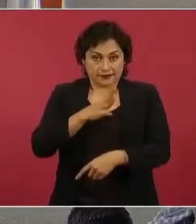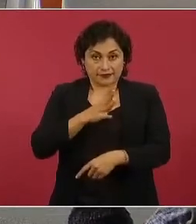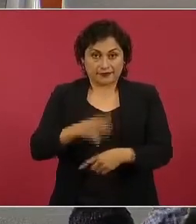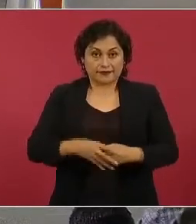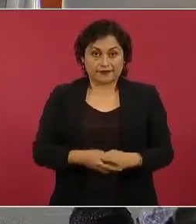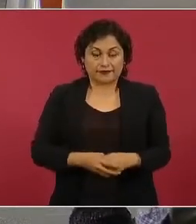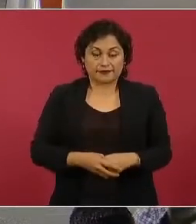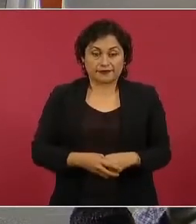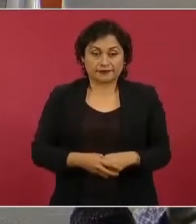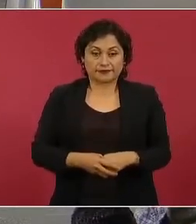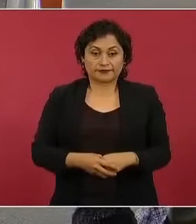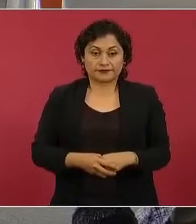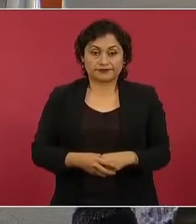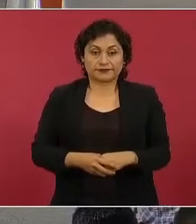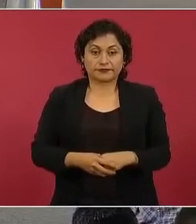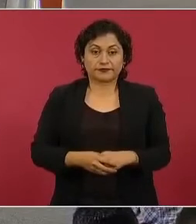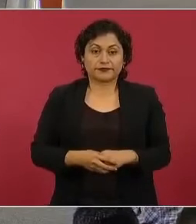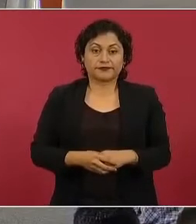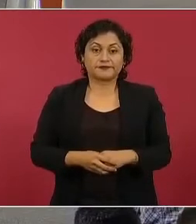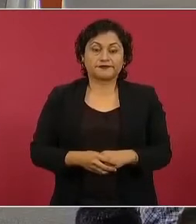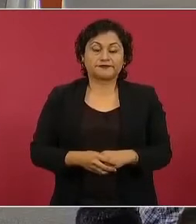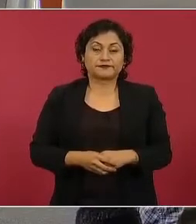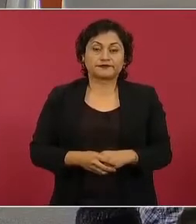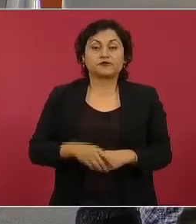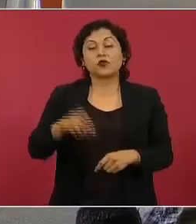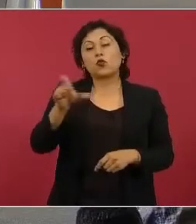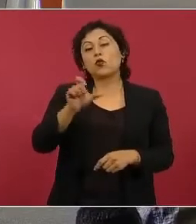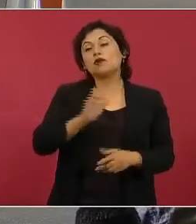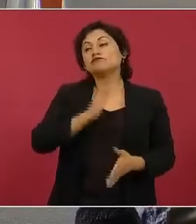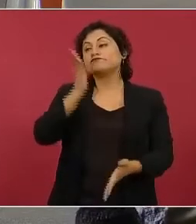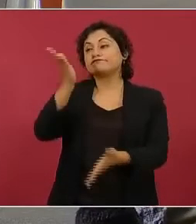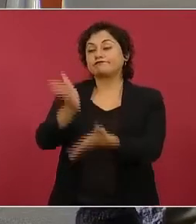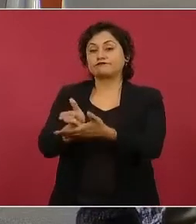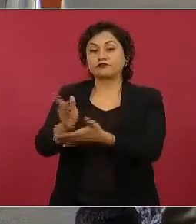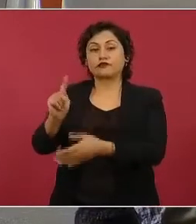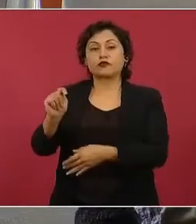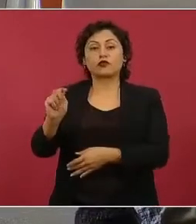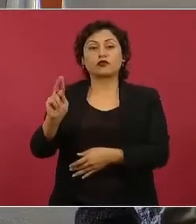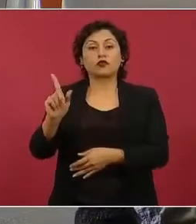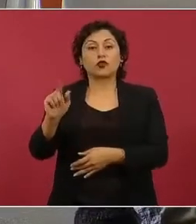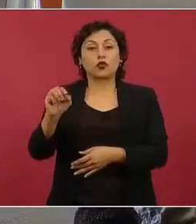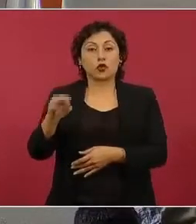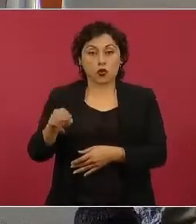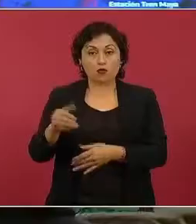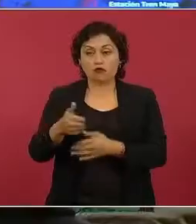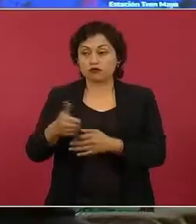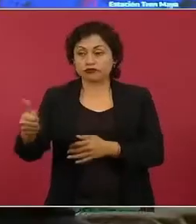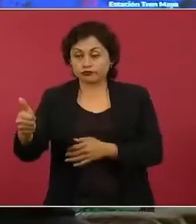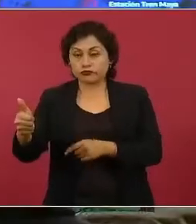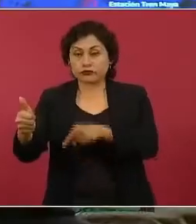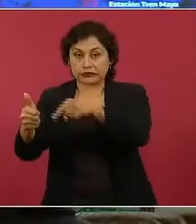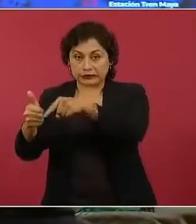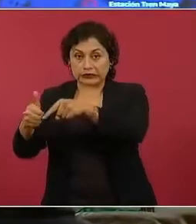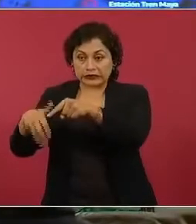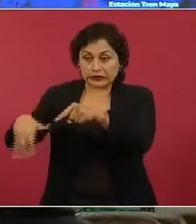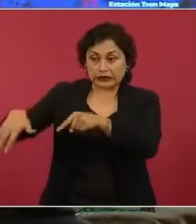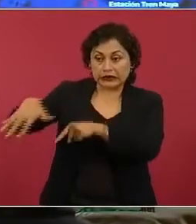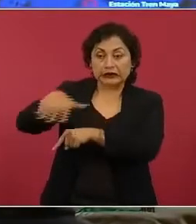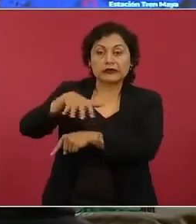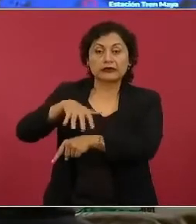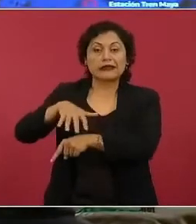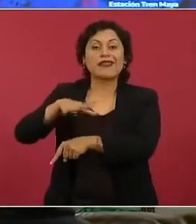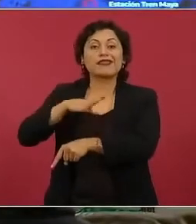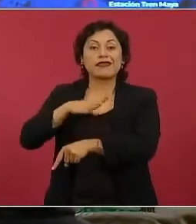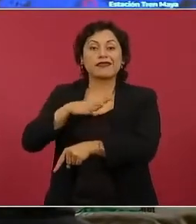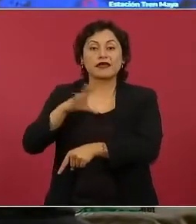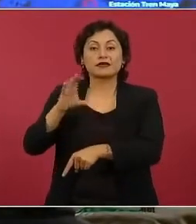llegando a Tulum en efecto hay cenotes pero